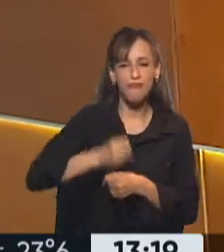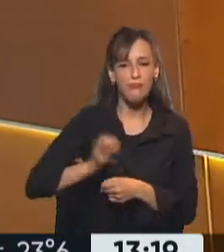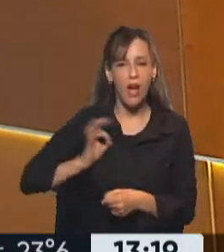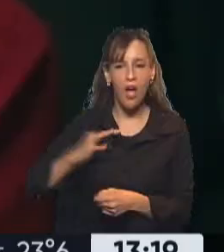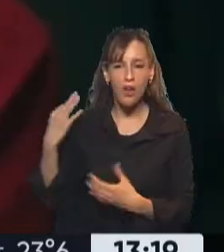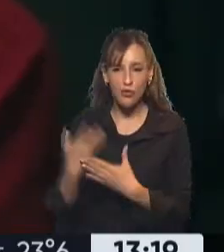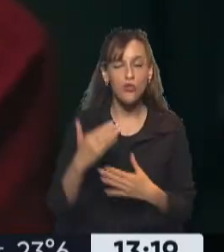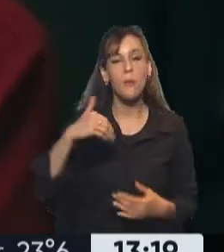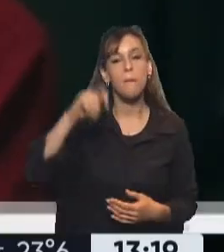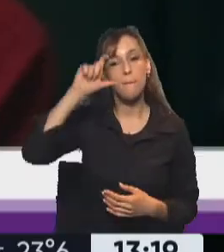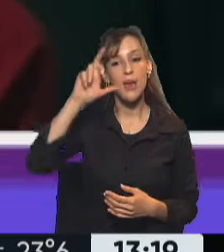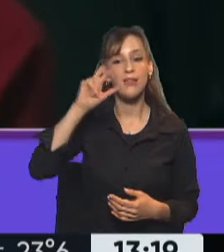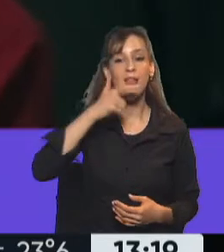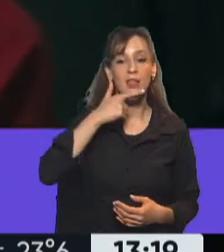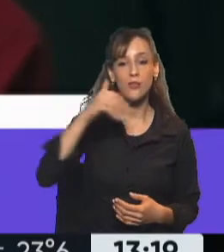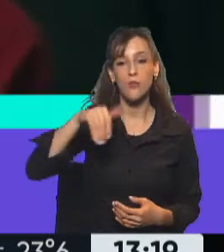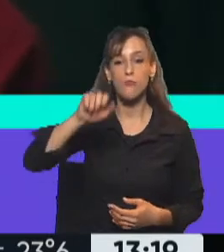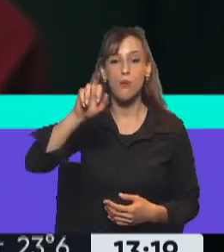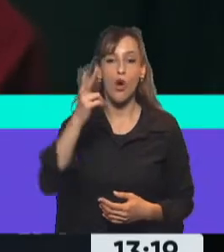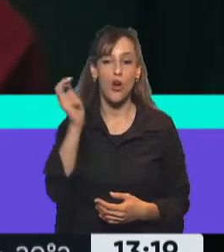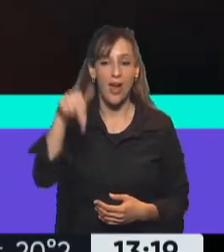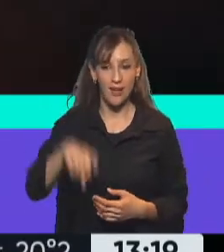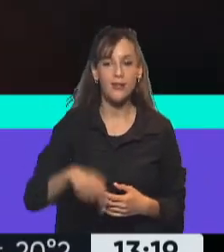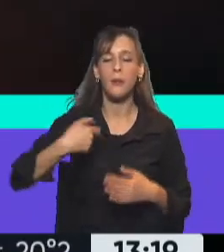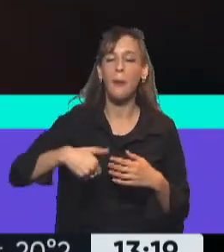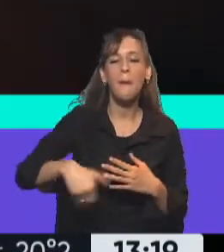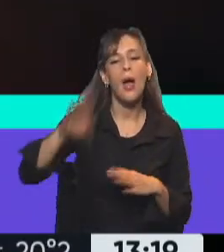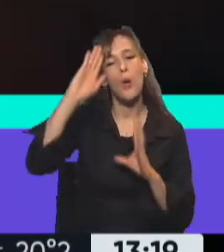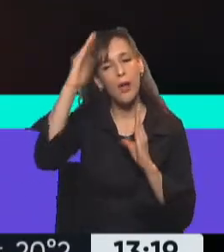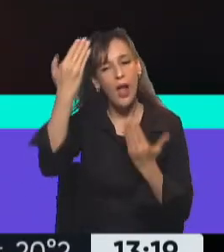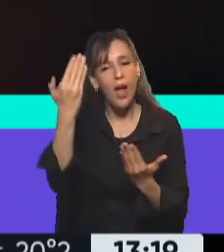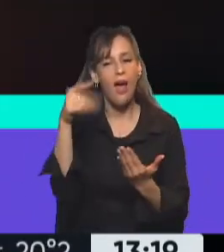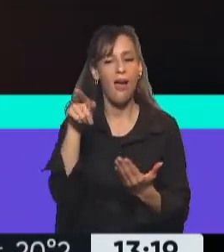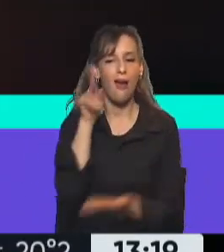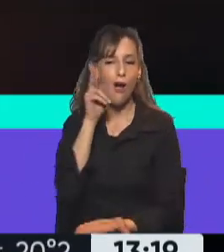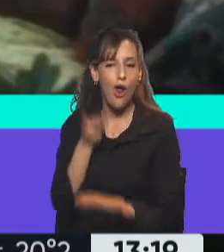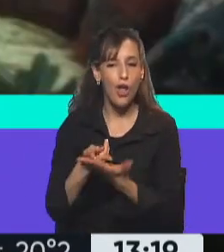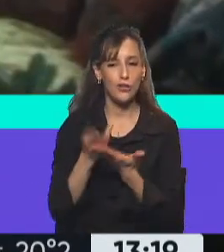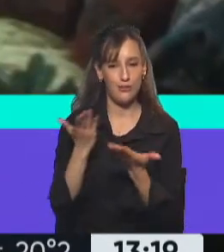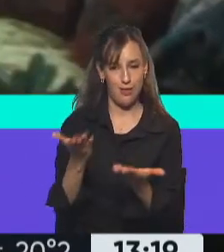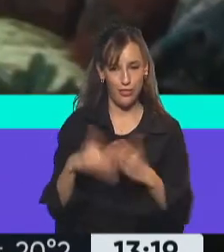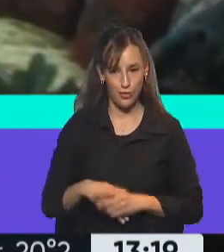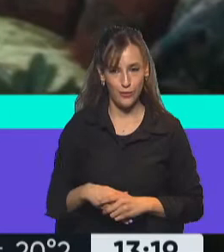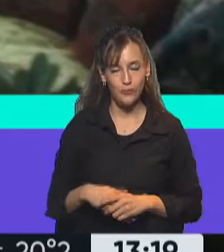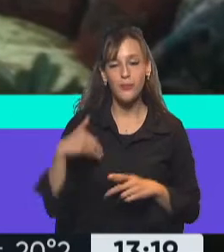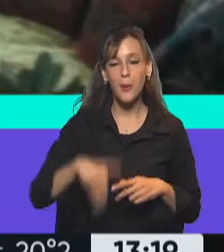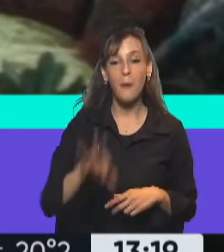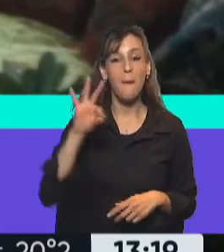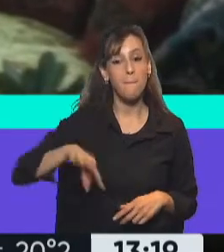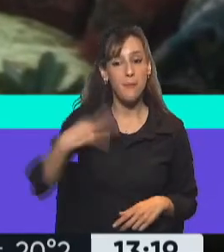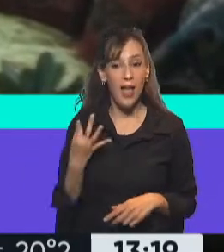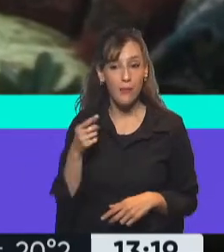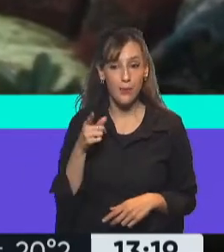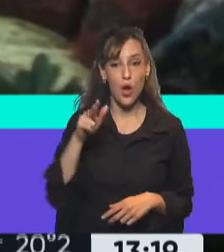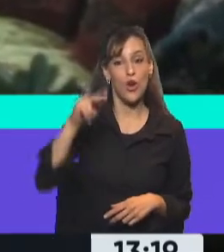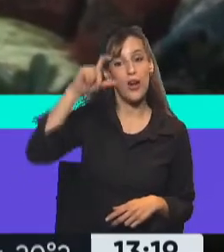Mercedes Morán va a ser hecha un homenaje, le van a hacer un reconocimiento, eso quería decir, le van a dar el premio